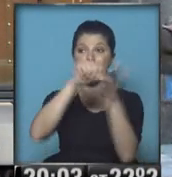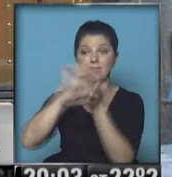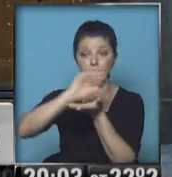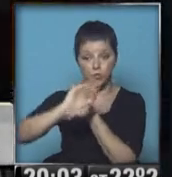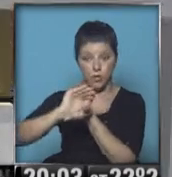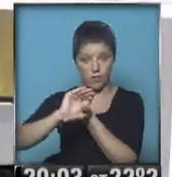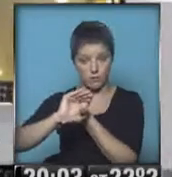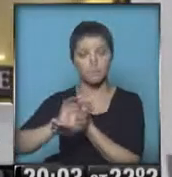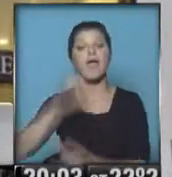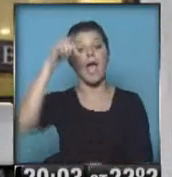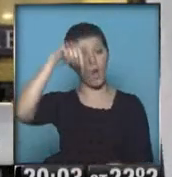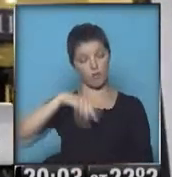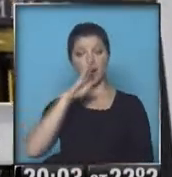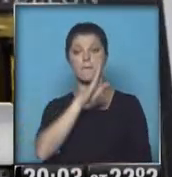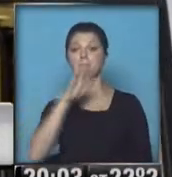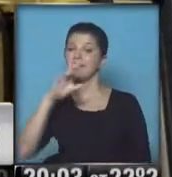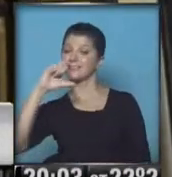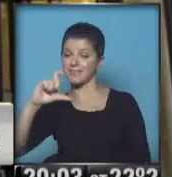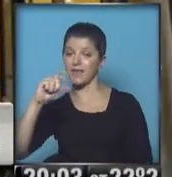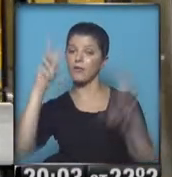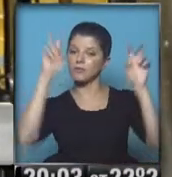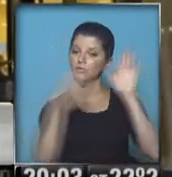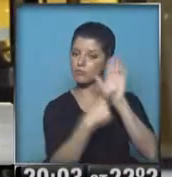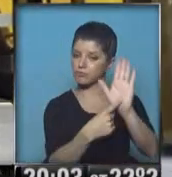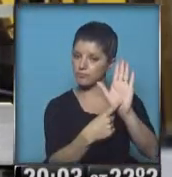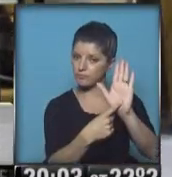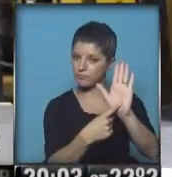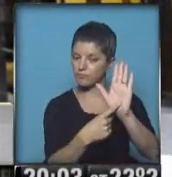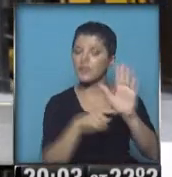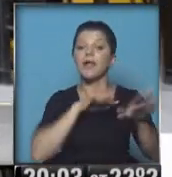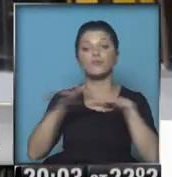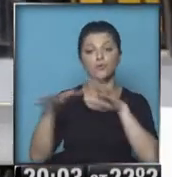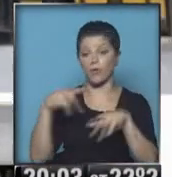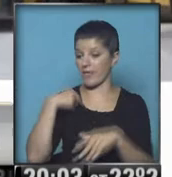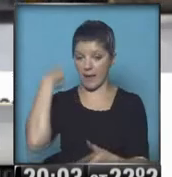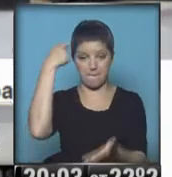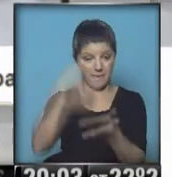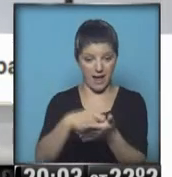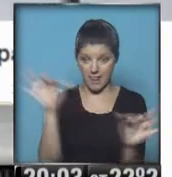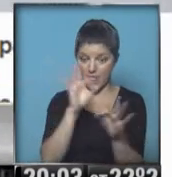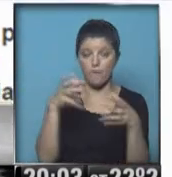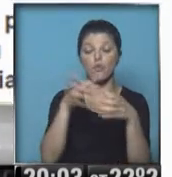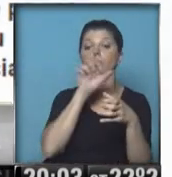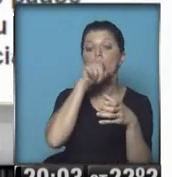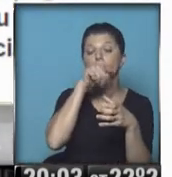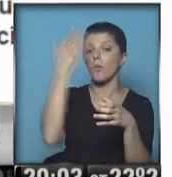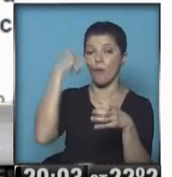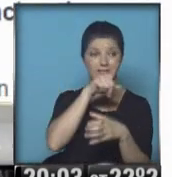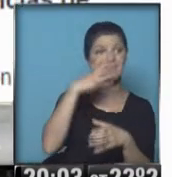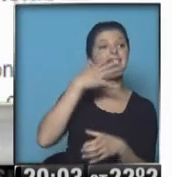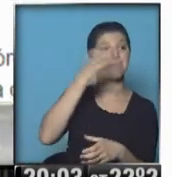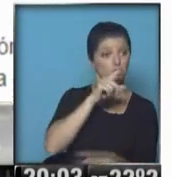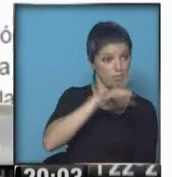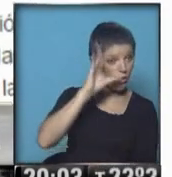Y ahora, la BBC de Londres tituló que las consecuencias de no pagar a los buitres, como indicó el juez,